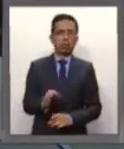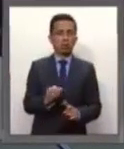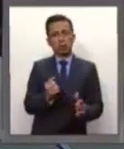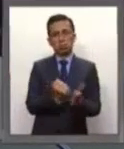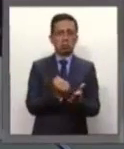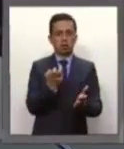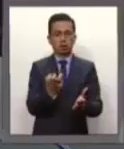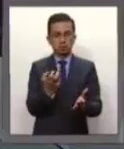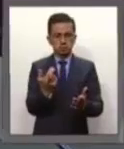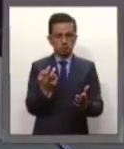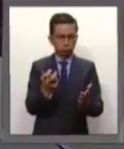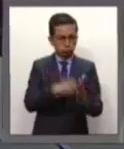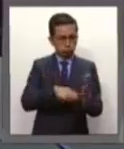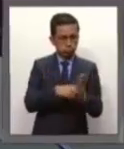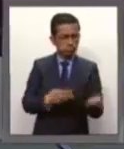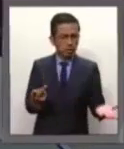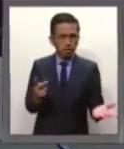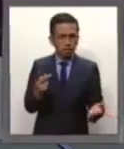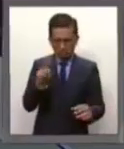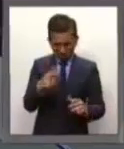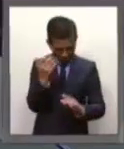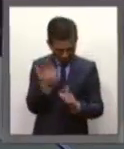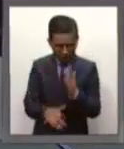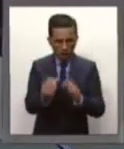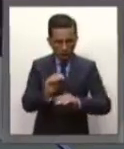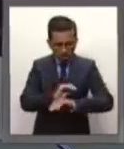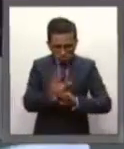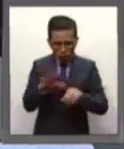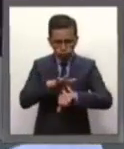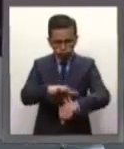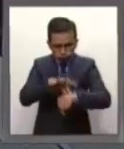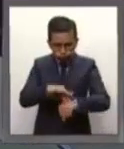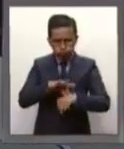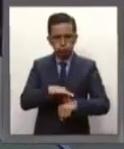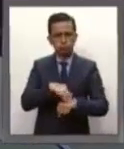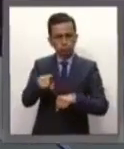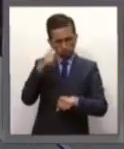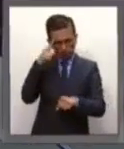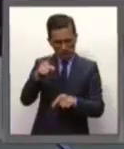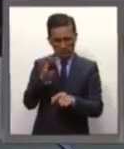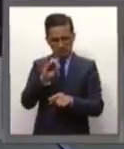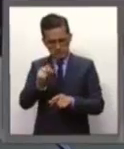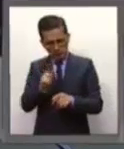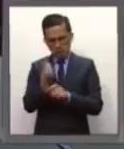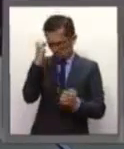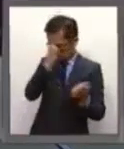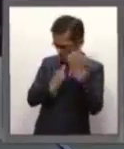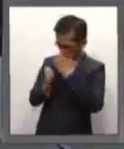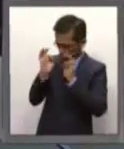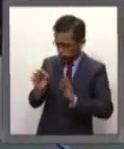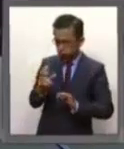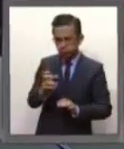sigue siendo muy claro que mientras no exista una autonomía real, esta fiscalía seguirá al servicio de la élite política